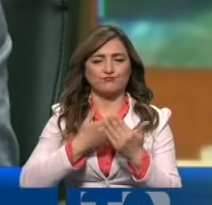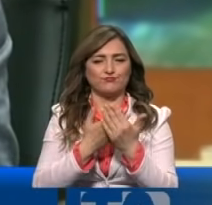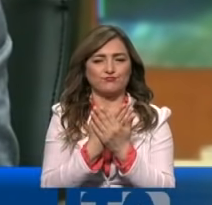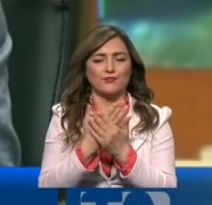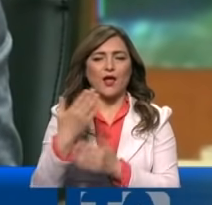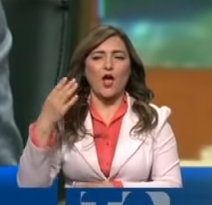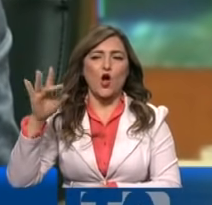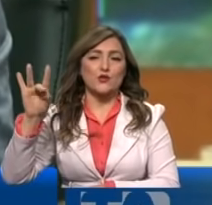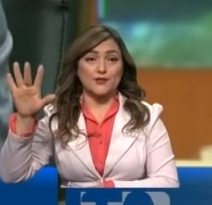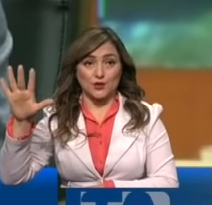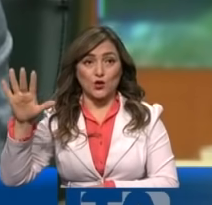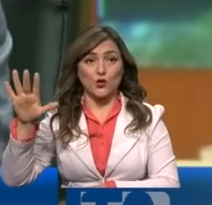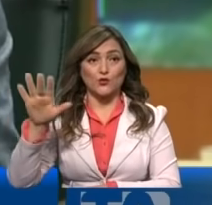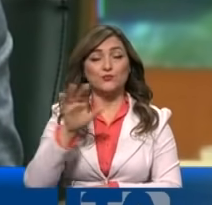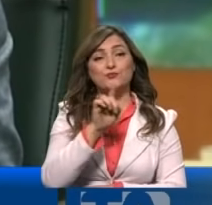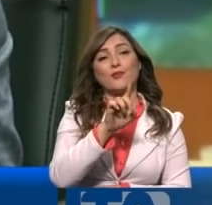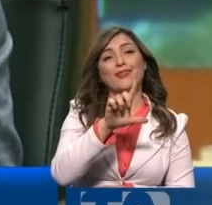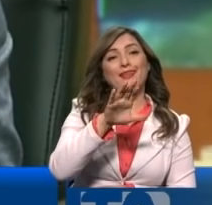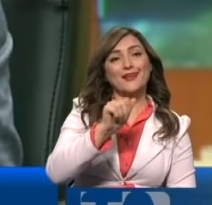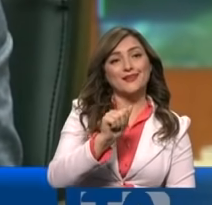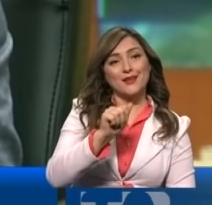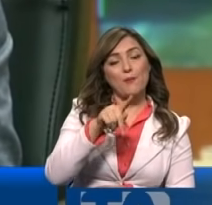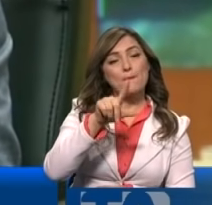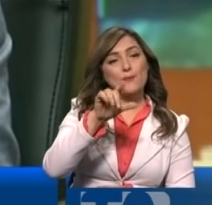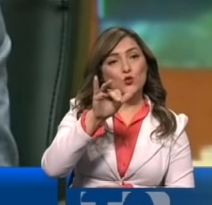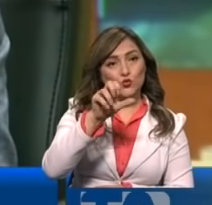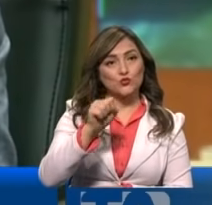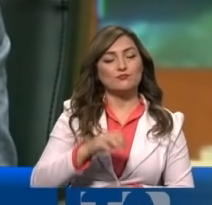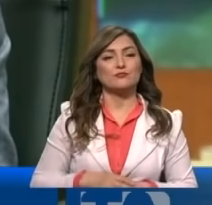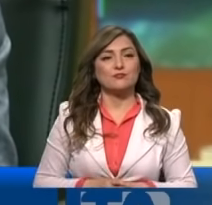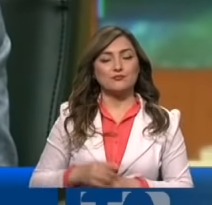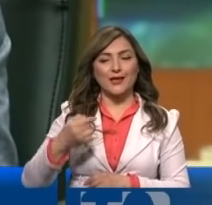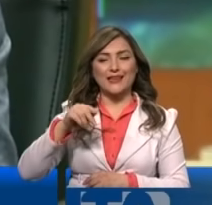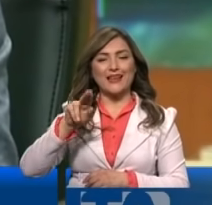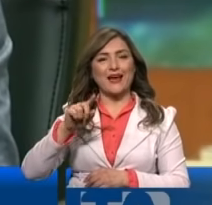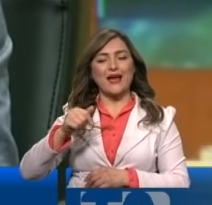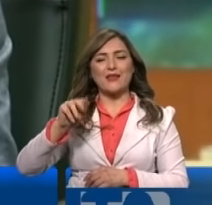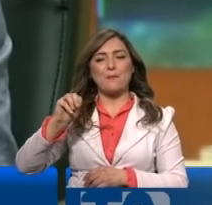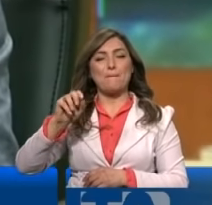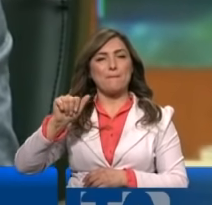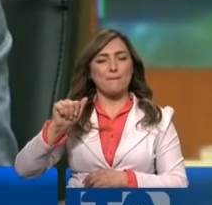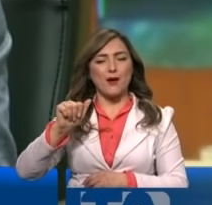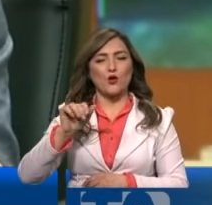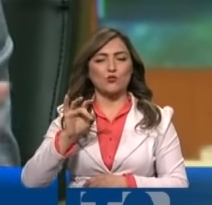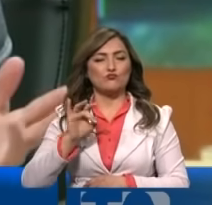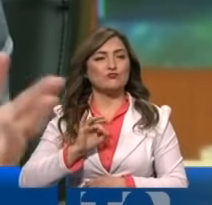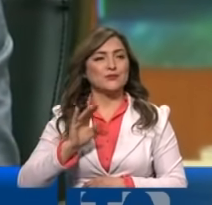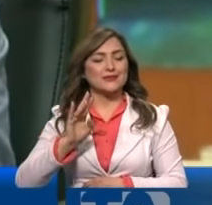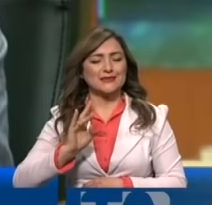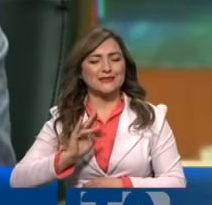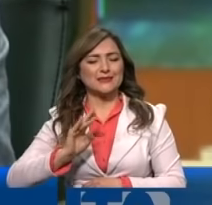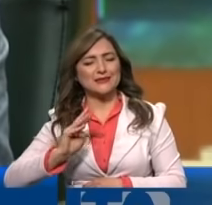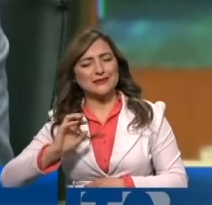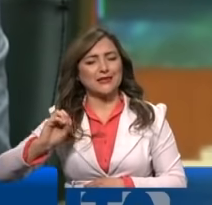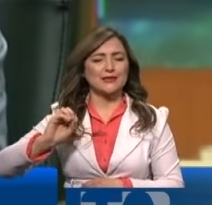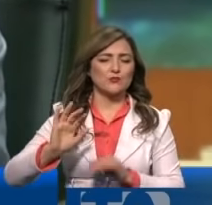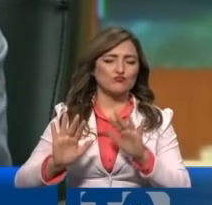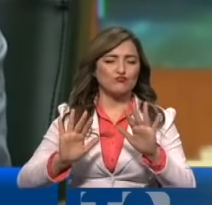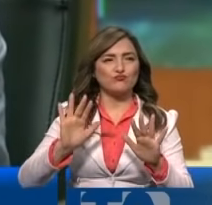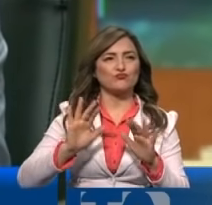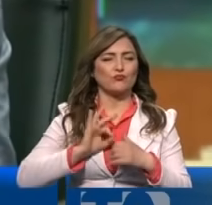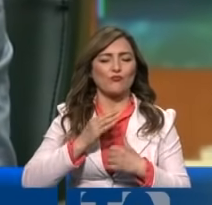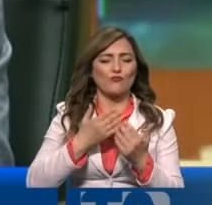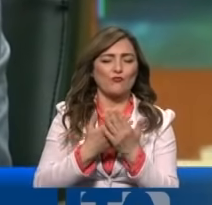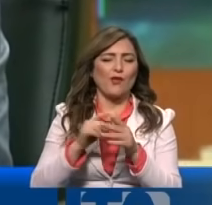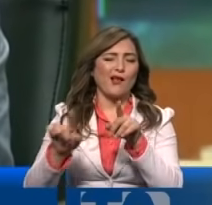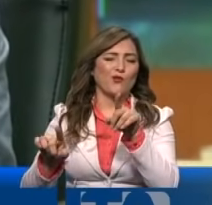solo caso y Gamma tenemos 70 casos. Y de ahí las variantes de interés, que son la Lota, la Lambda,